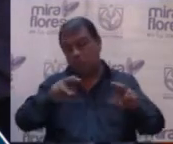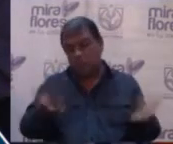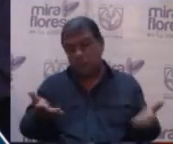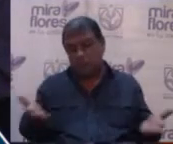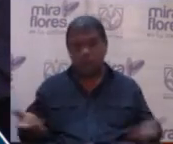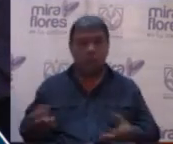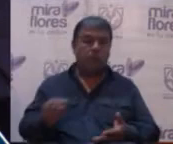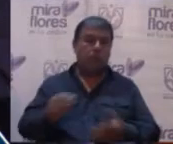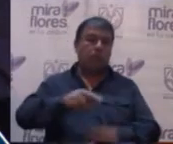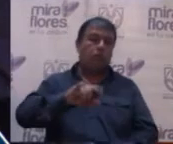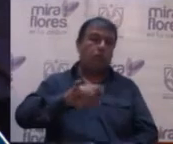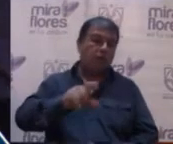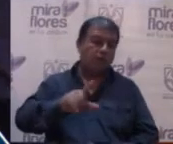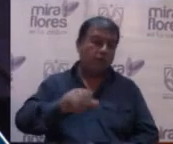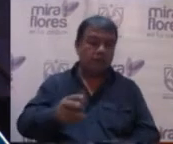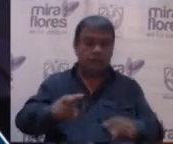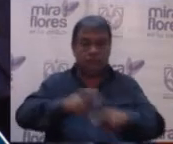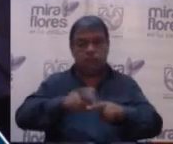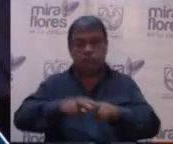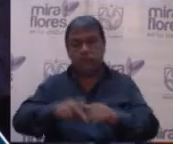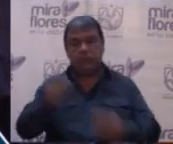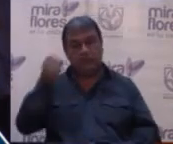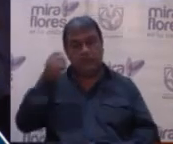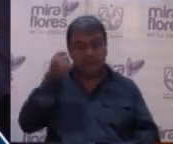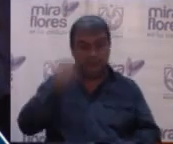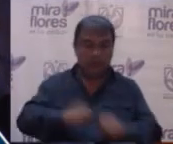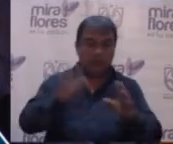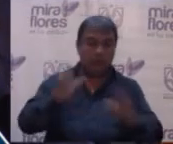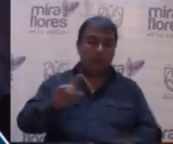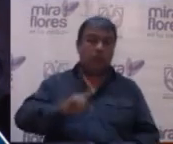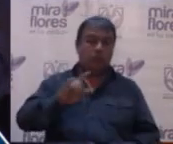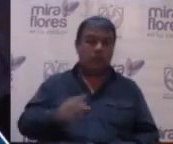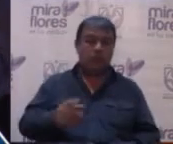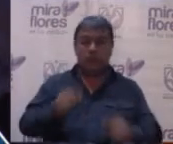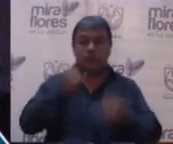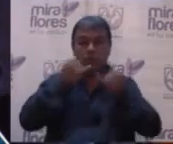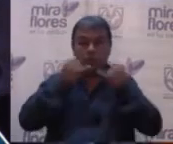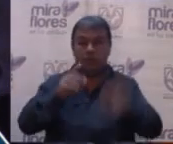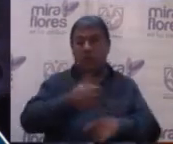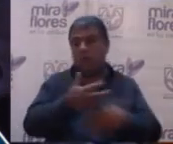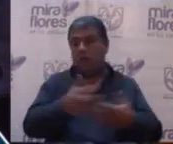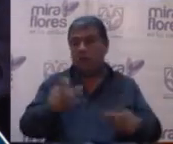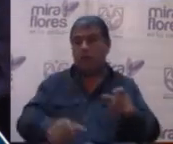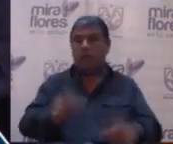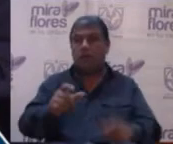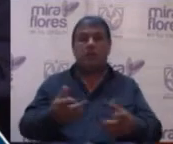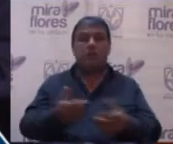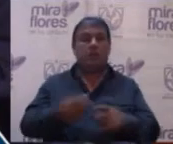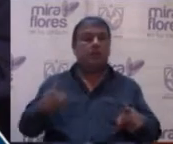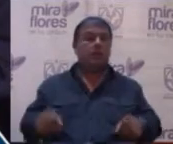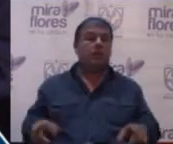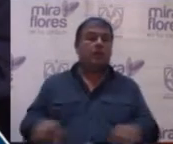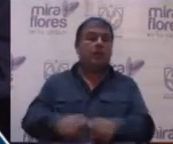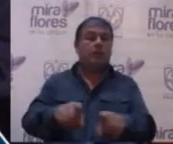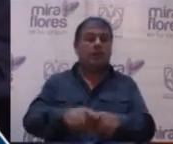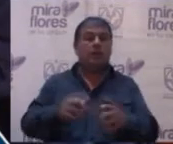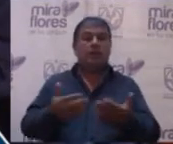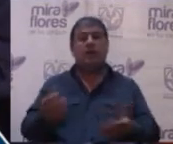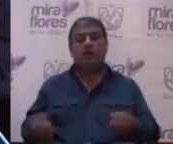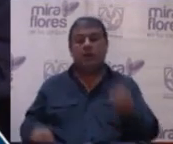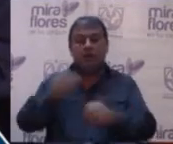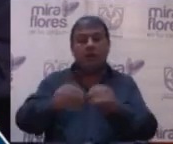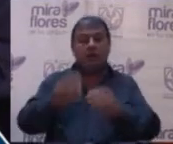personal. Y entendemos claramente, por cuestión de uso del idioma para cualquier persona, que la implementación son más bien las